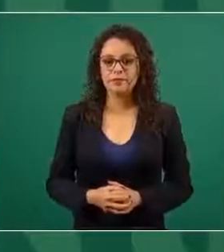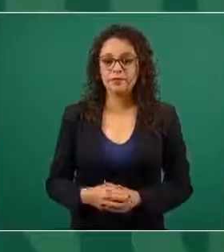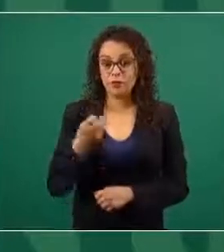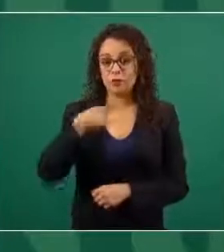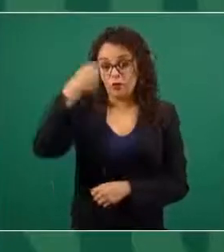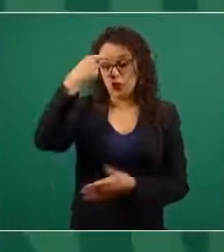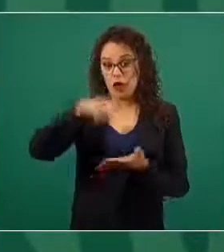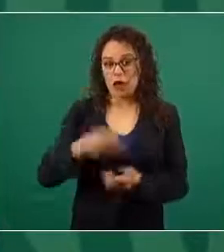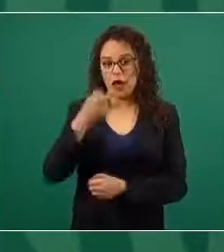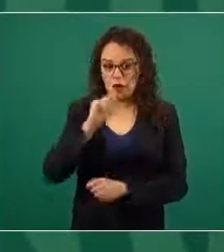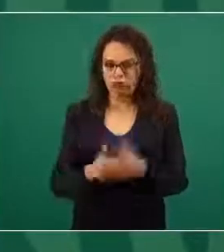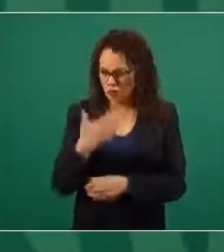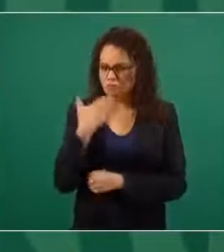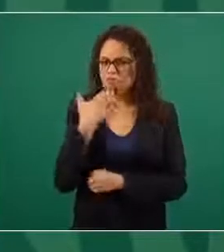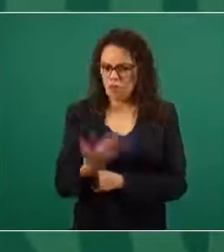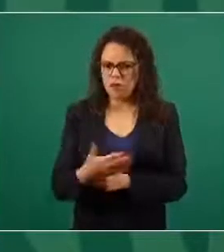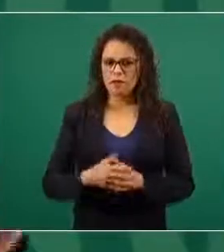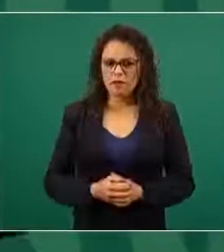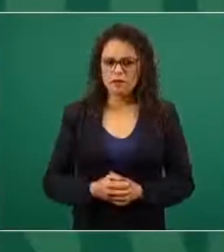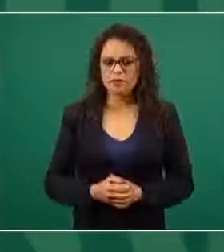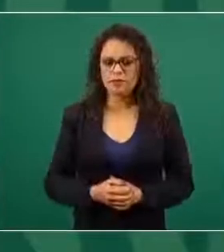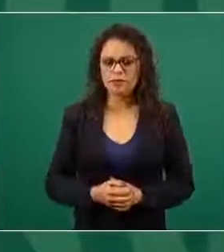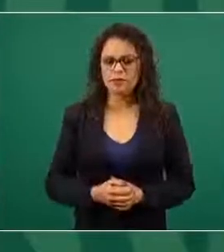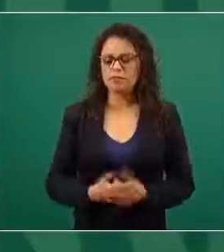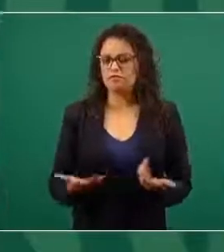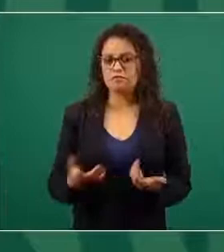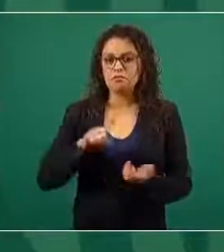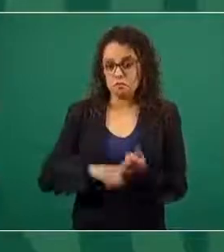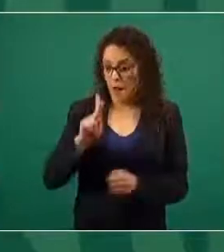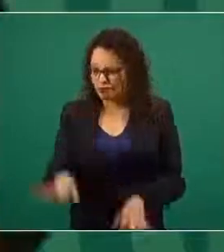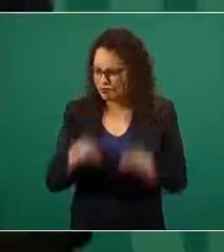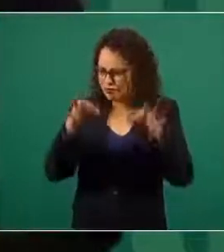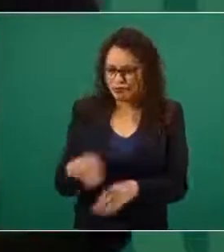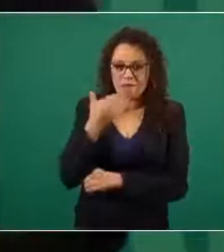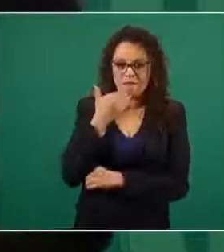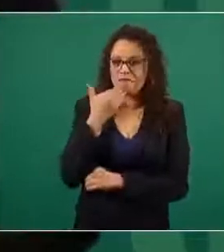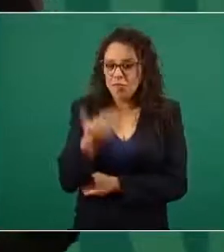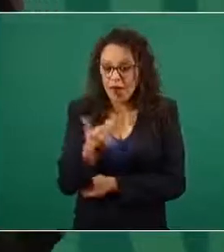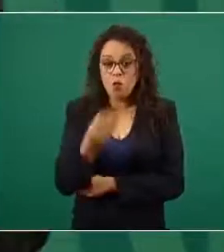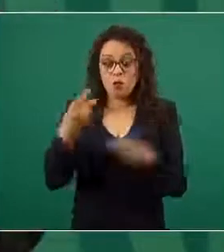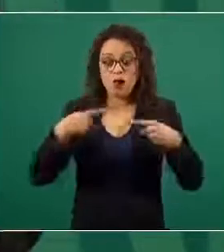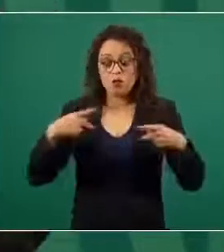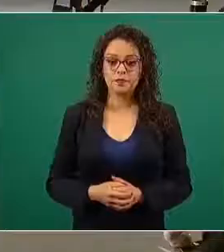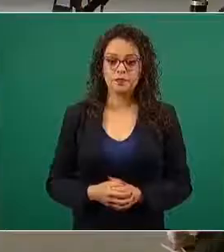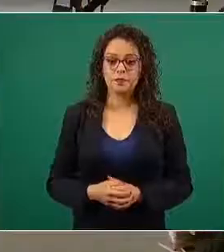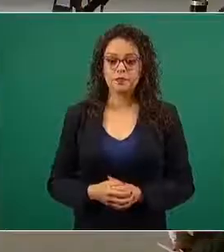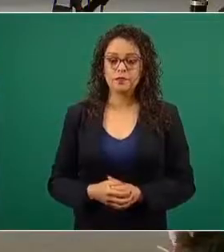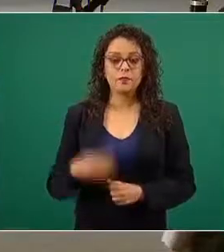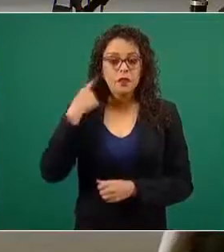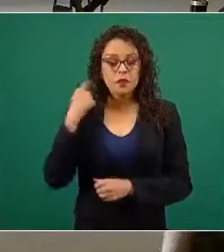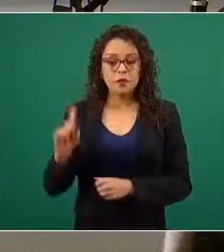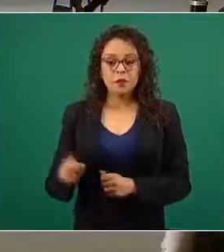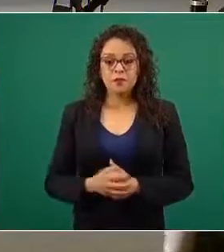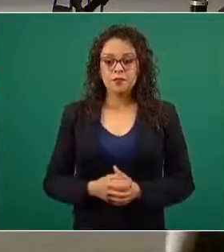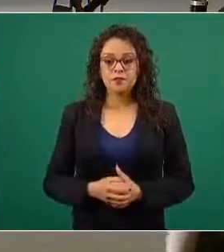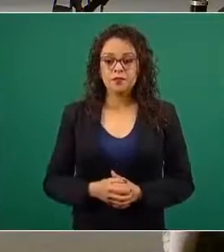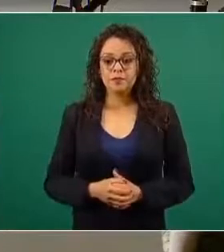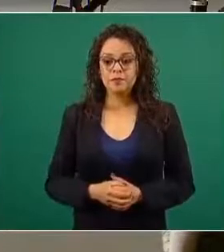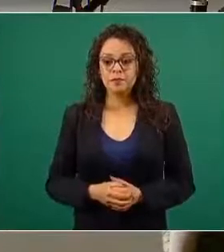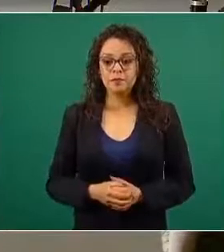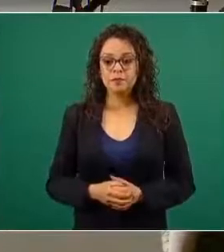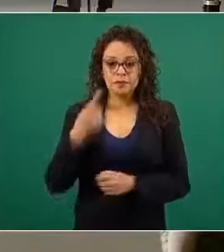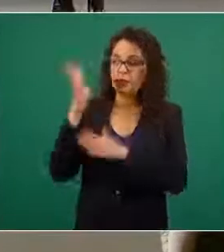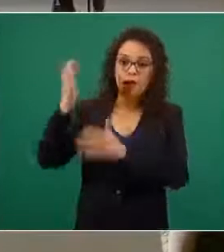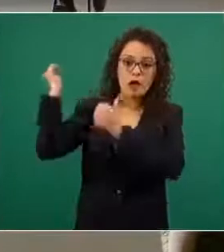vamos a ir avanzando bien y va a ser un plan de vacunación ejemplar con la participación de mucha gente, Bueno, pues vamos, que ya llegaron